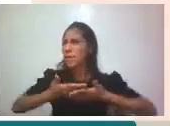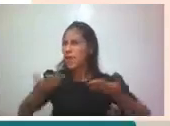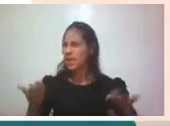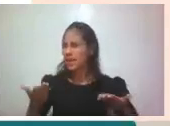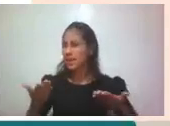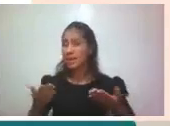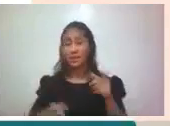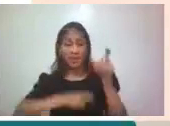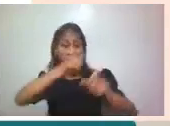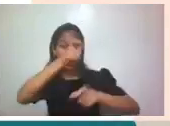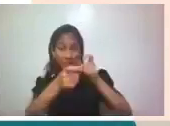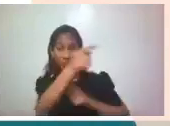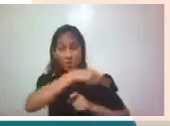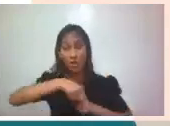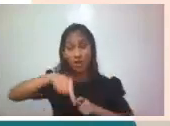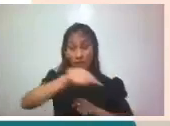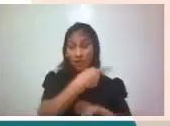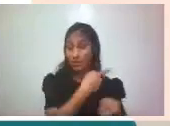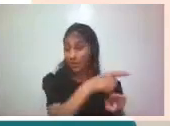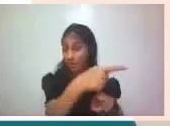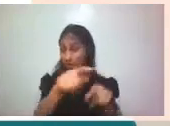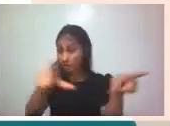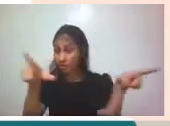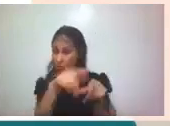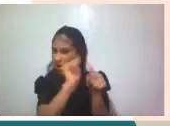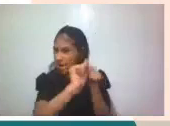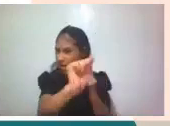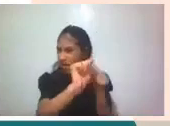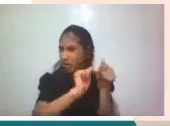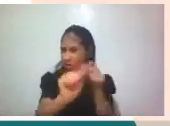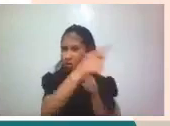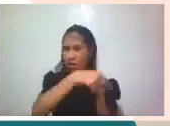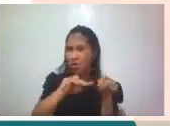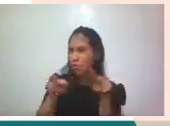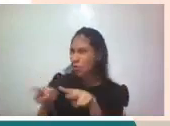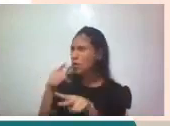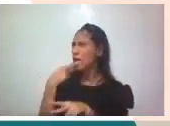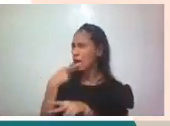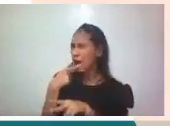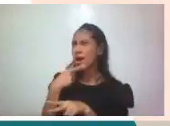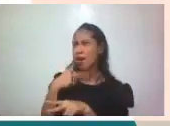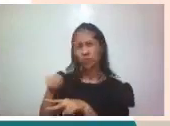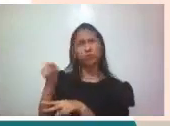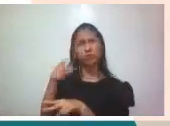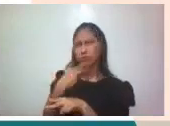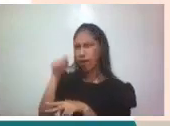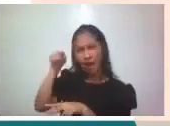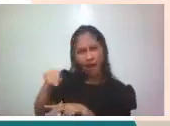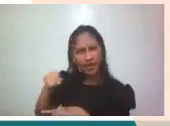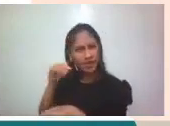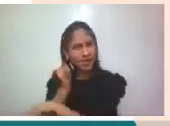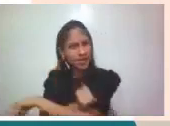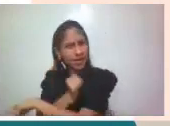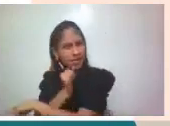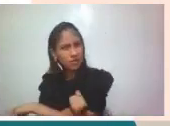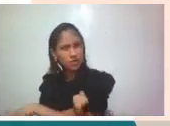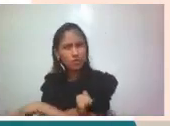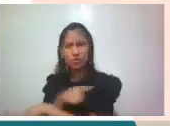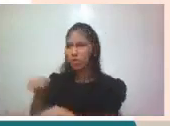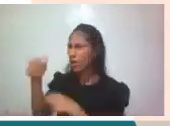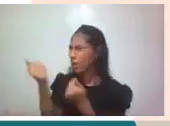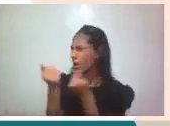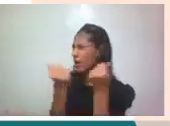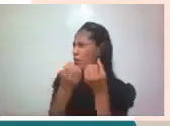respecto al trabajo riguroso, objetivo, transparente que realiza la institución a la hora que evalúa los instrumentos de gestión